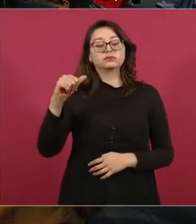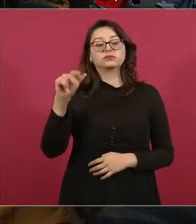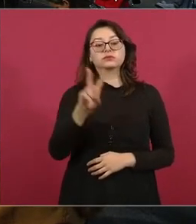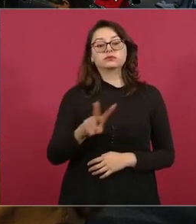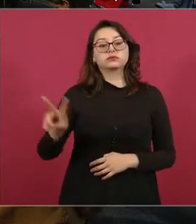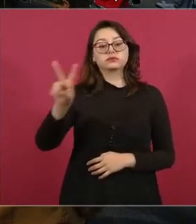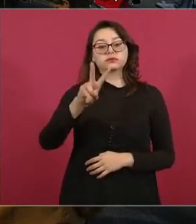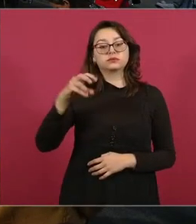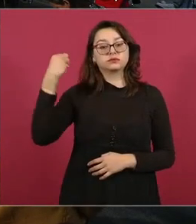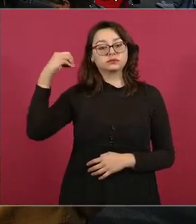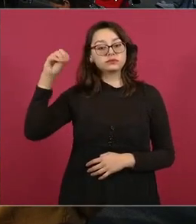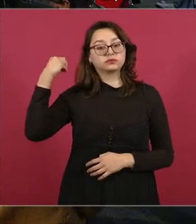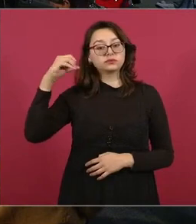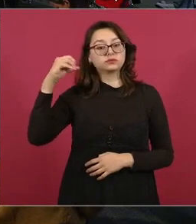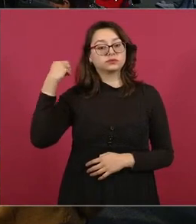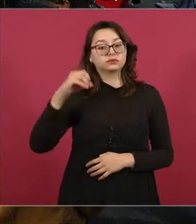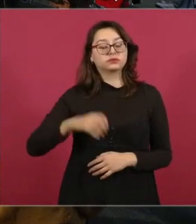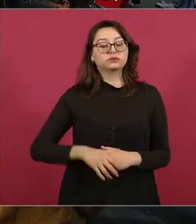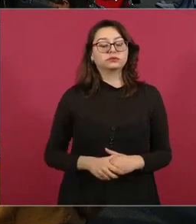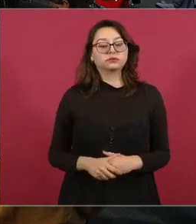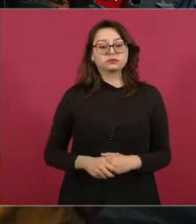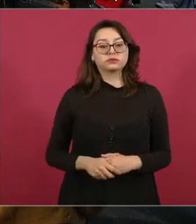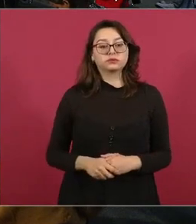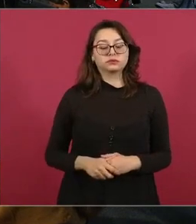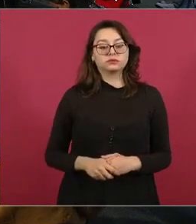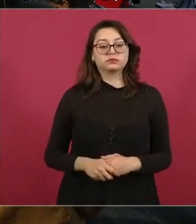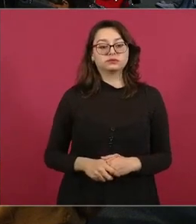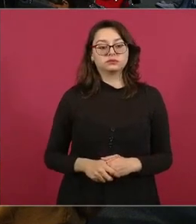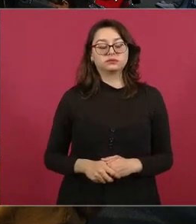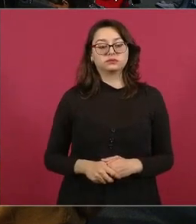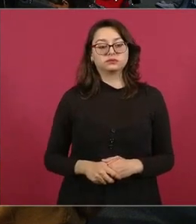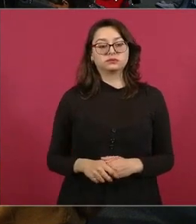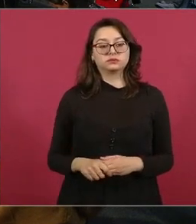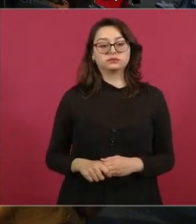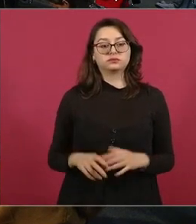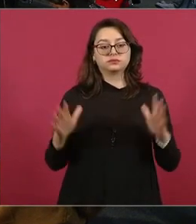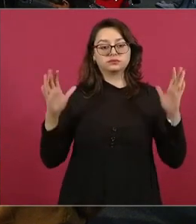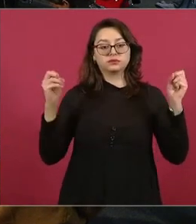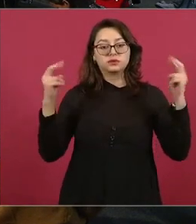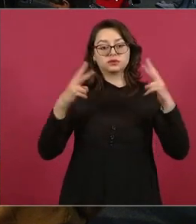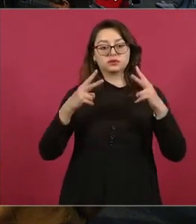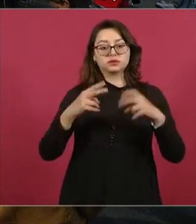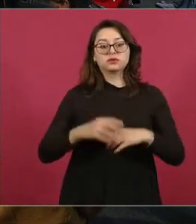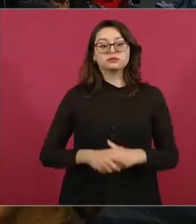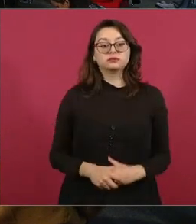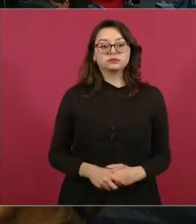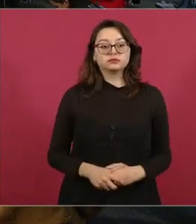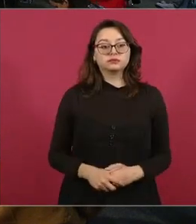Sí. Capital. Bueno, nos vemos.